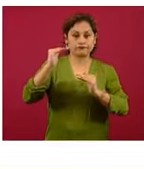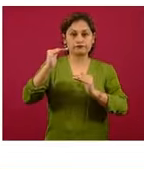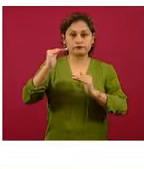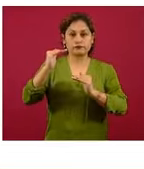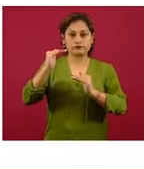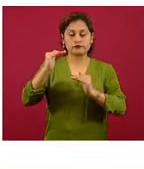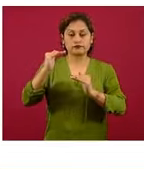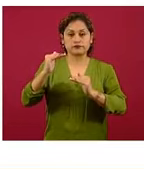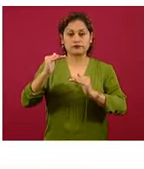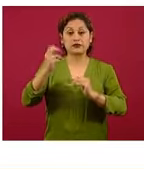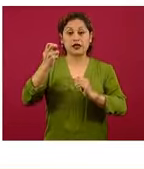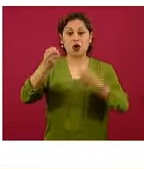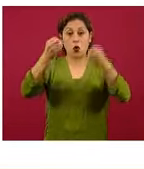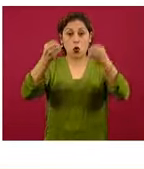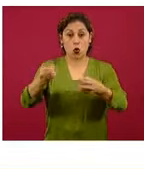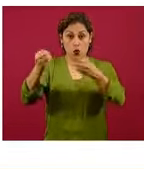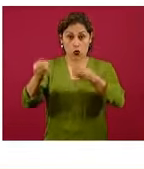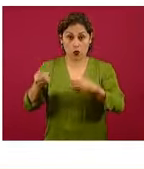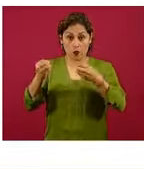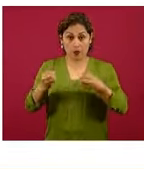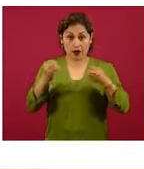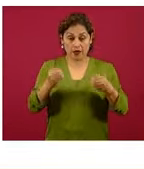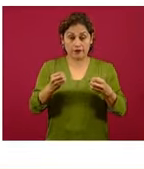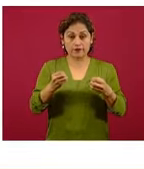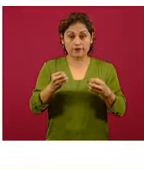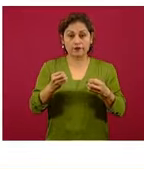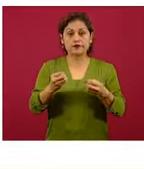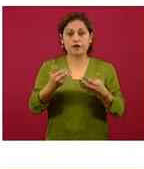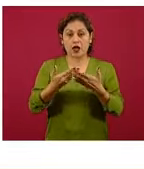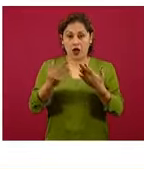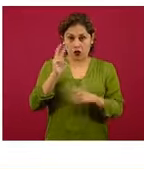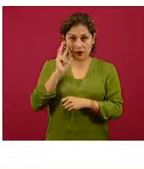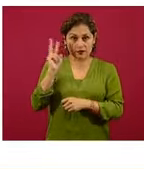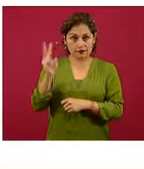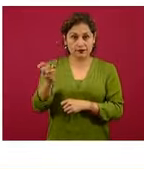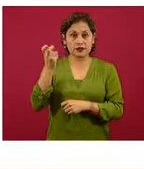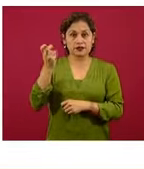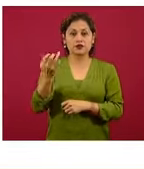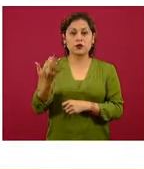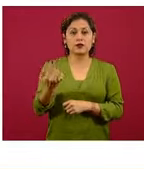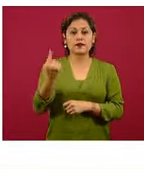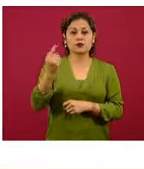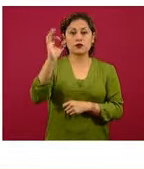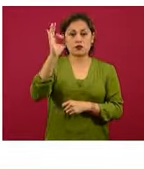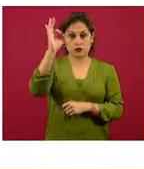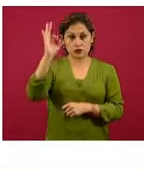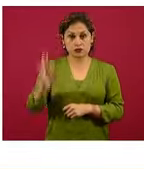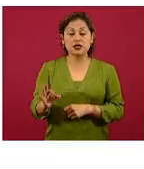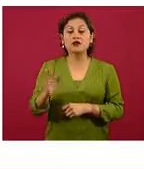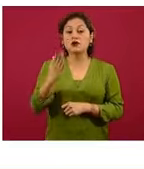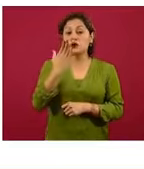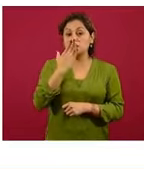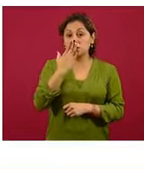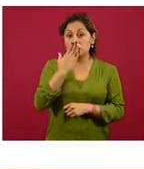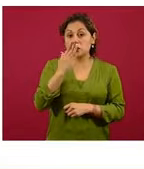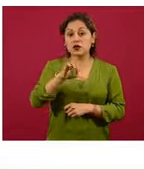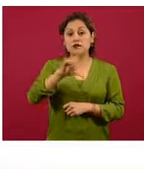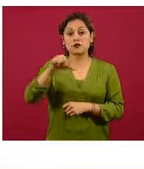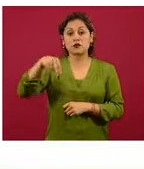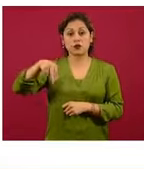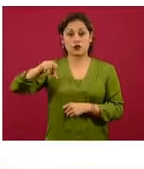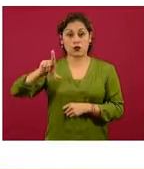mitad de ocupación de sus camas. Para el día de hoy tenemos con un 51% a Sonora, le sigue Nuevo